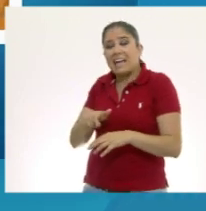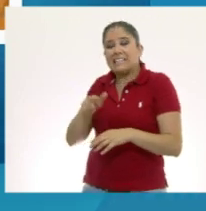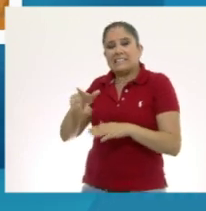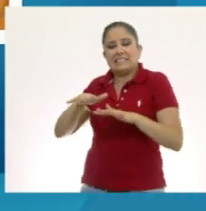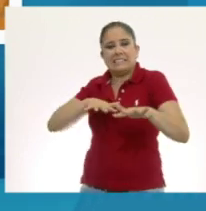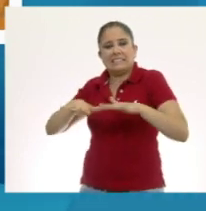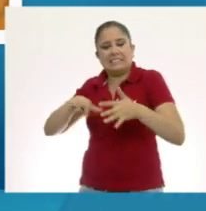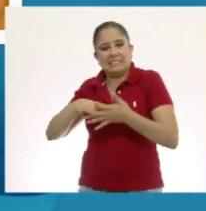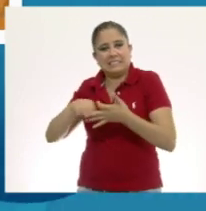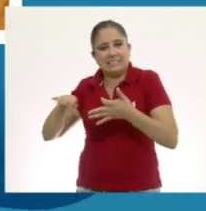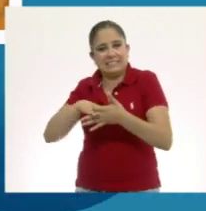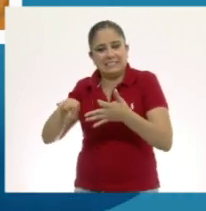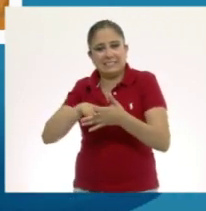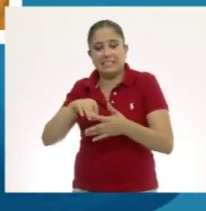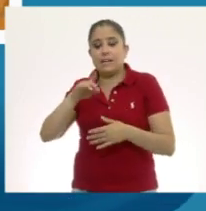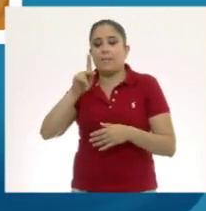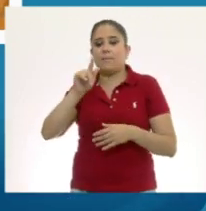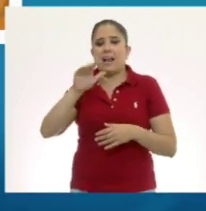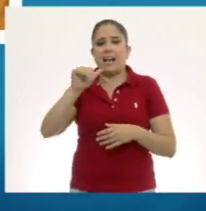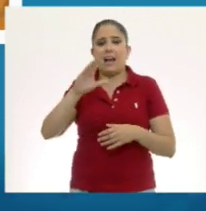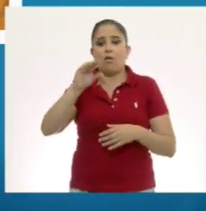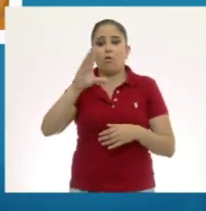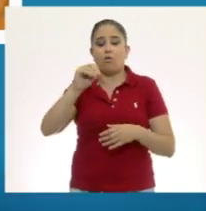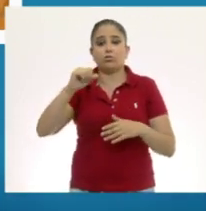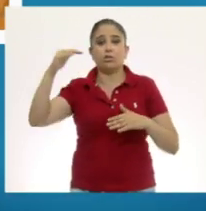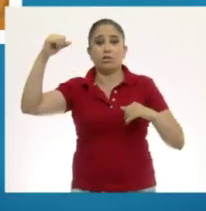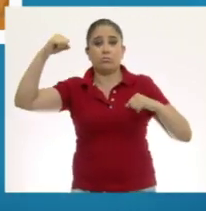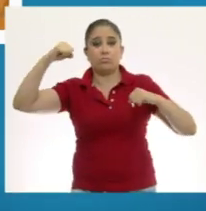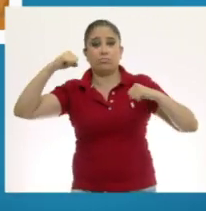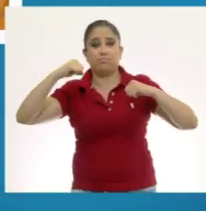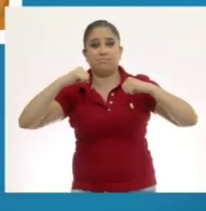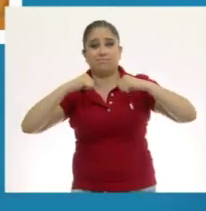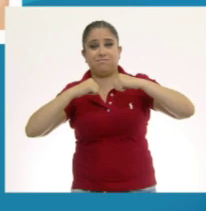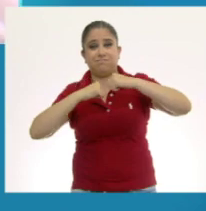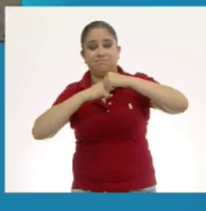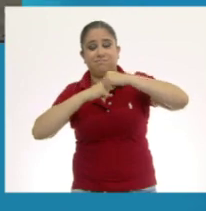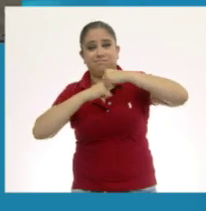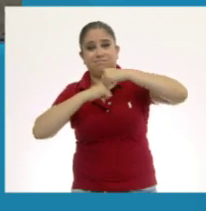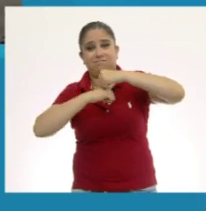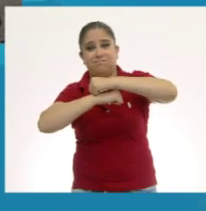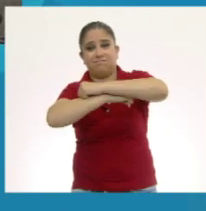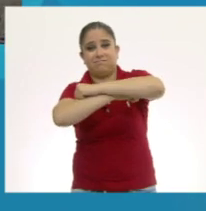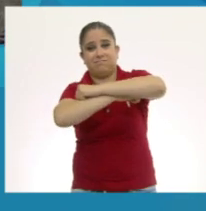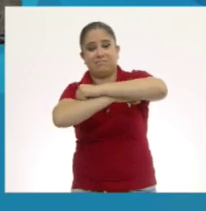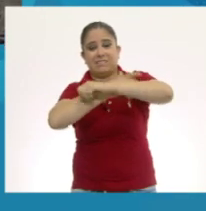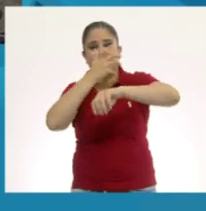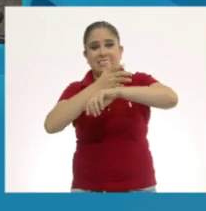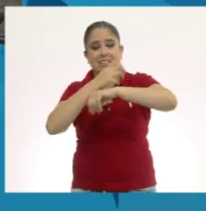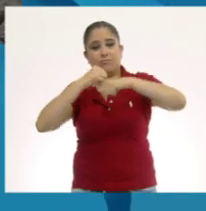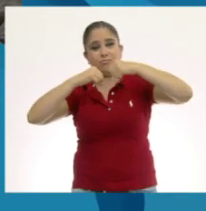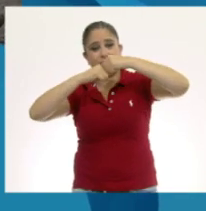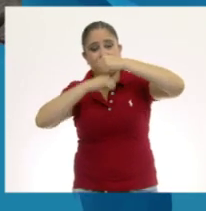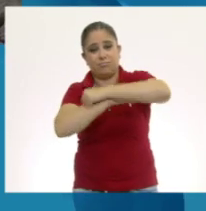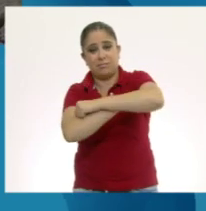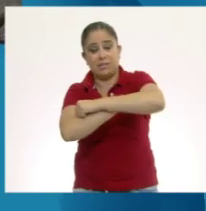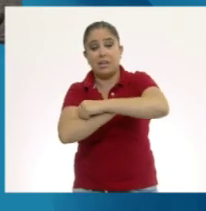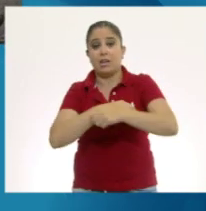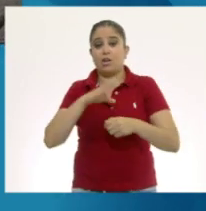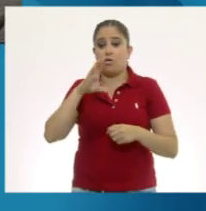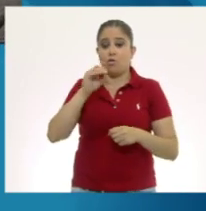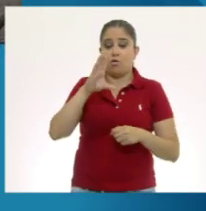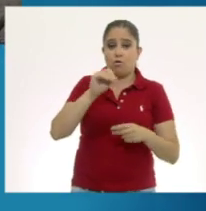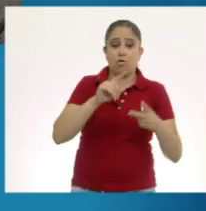subducción. La placa de Cocos se está hundiendo bajo la placa de Norteamérica. Entonces las placas de Cocos y